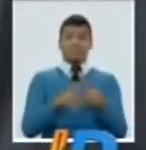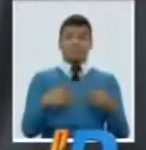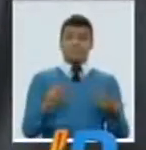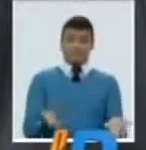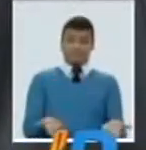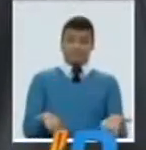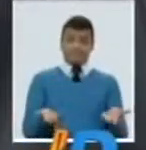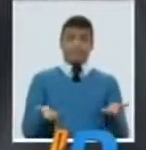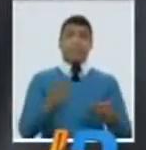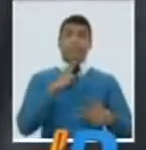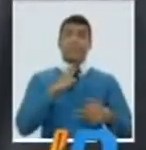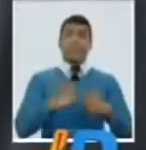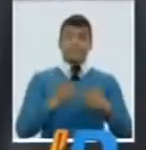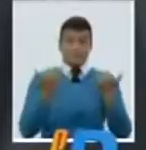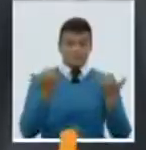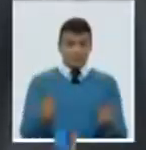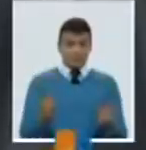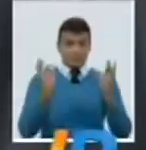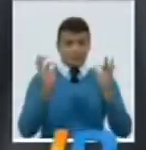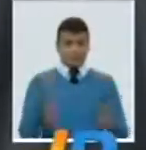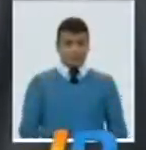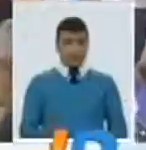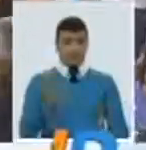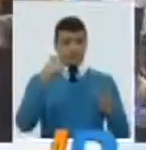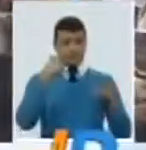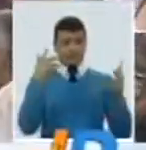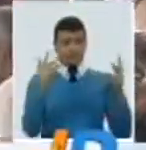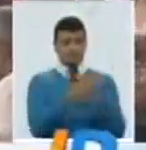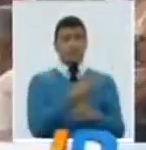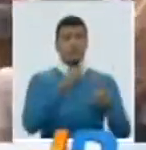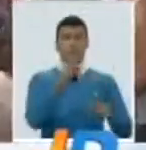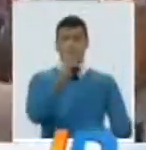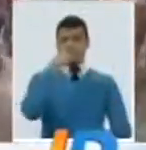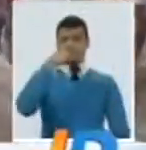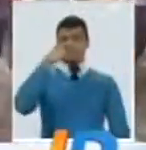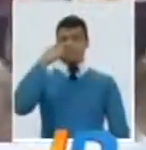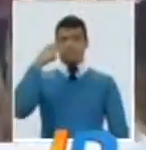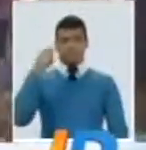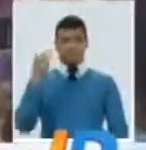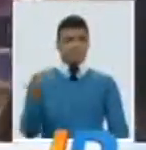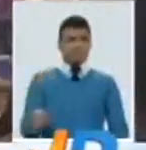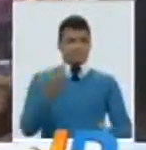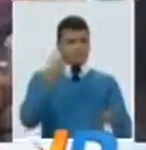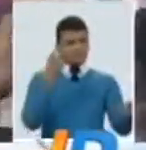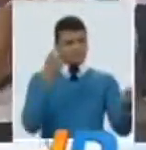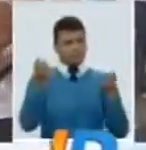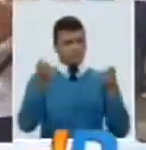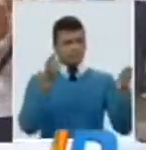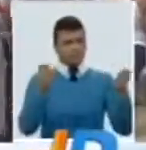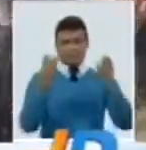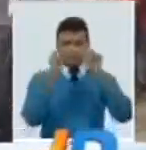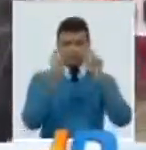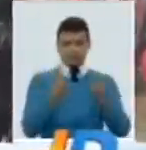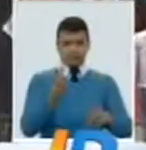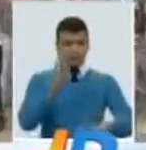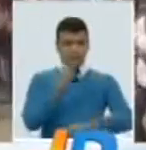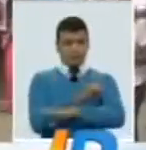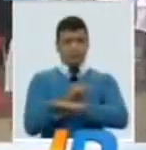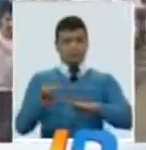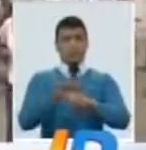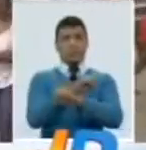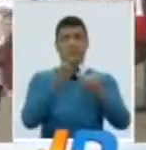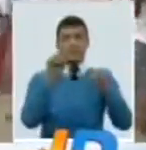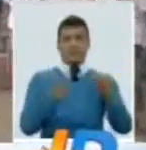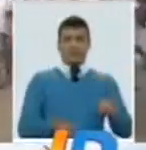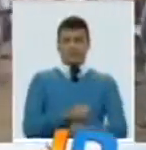pasa en este momento, se iban a coser la boca también. Para dispersar y controlar a los internos, los guardianes del INPEC debieron esta mañana